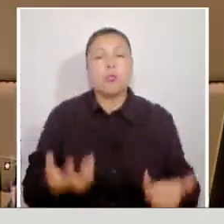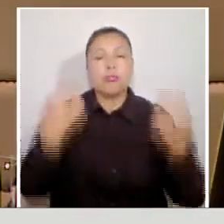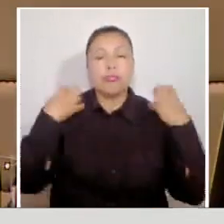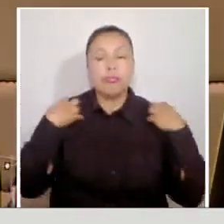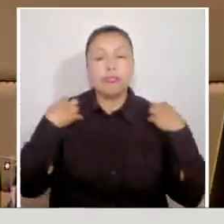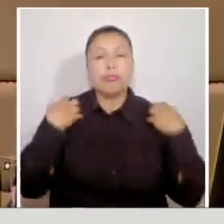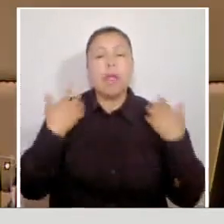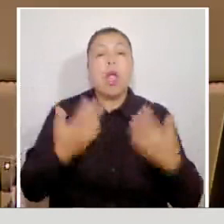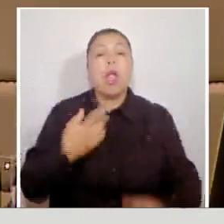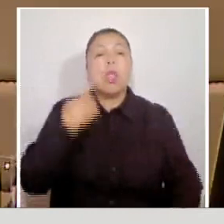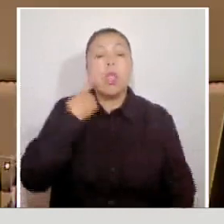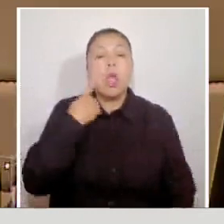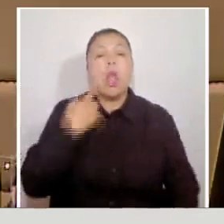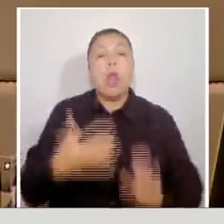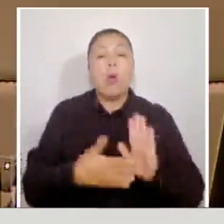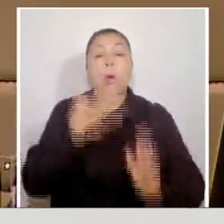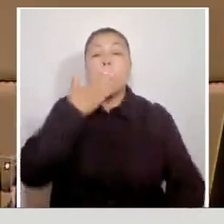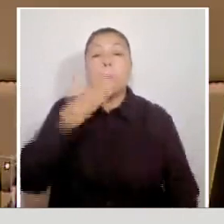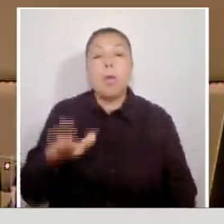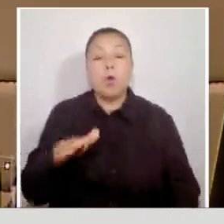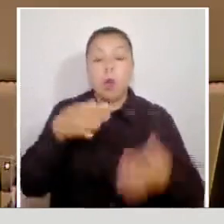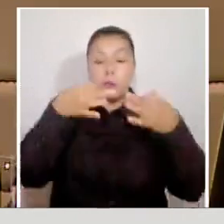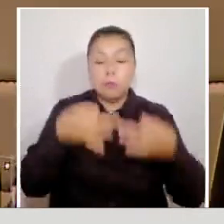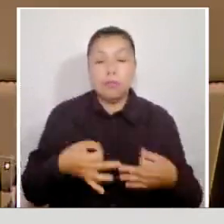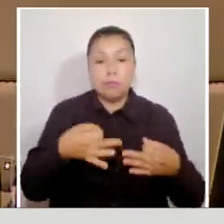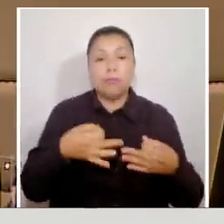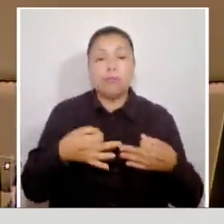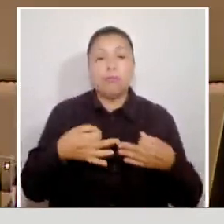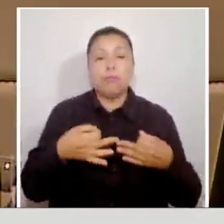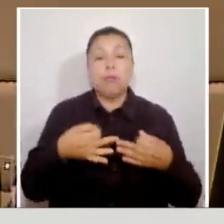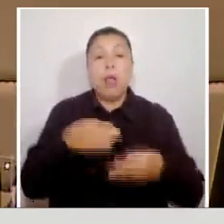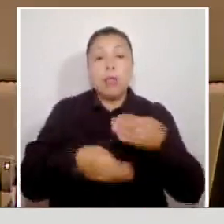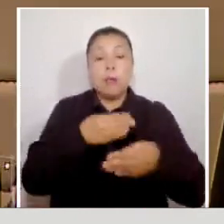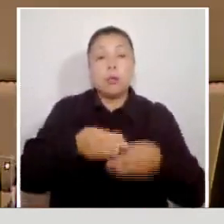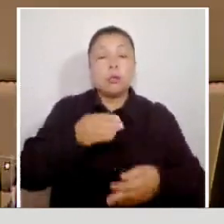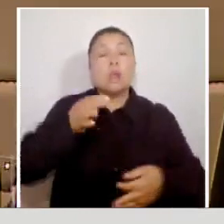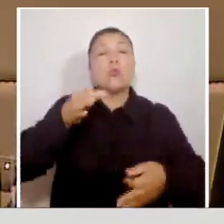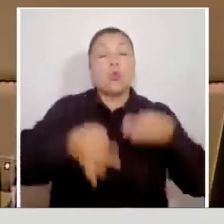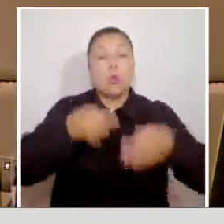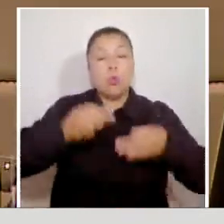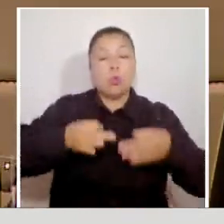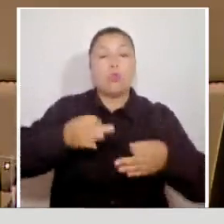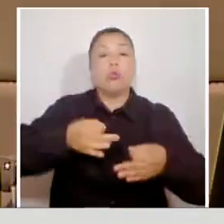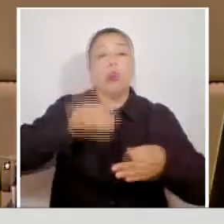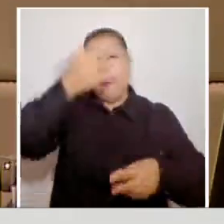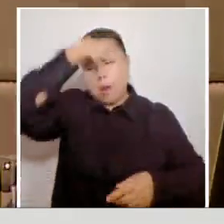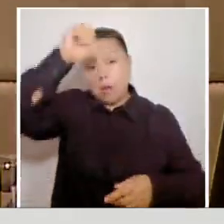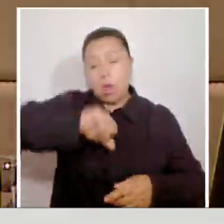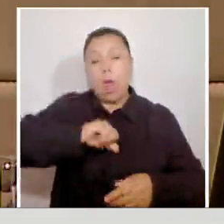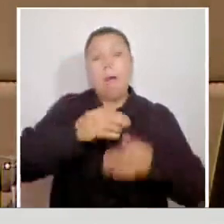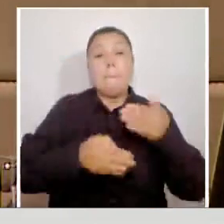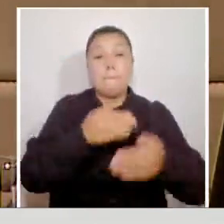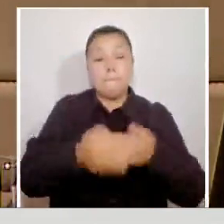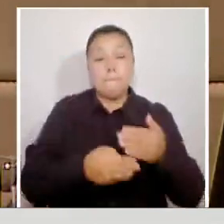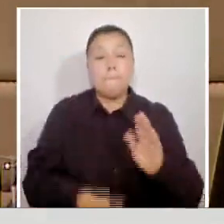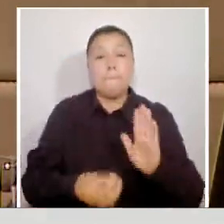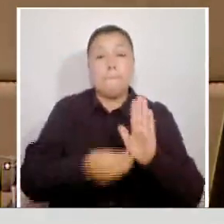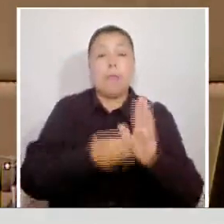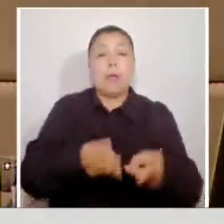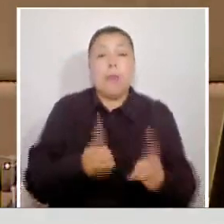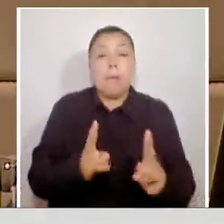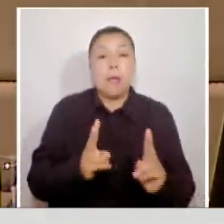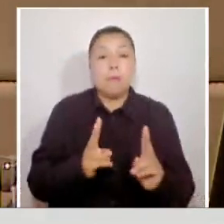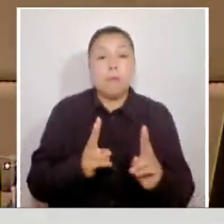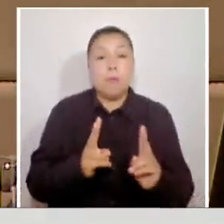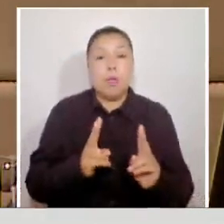de prueba mejorando la eficacia del proceso penal y Asimismo con el procedimiento abreviado que permitirá un